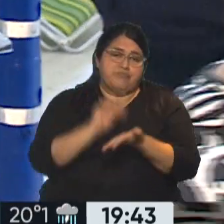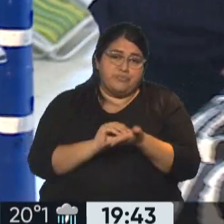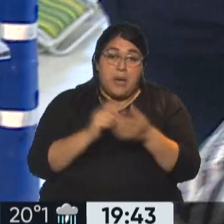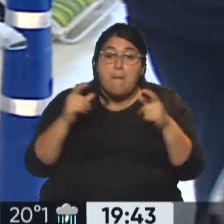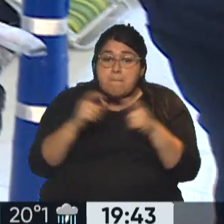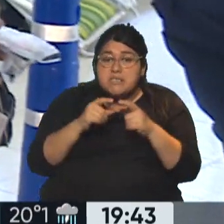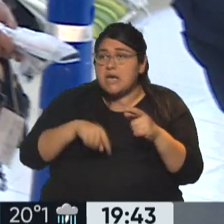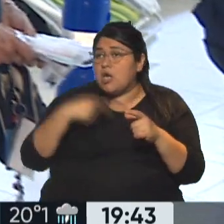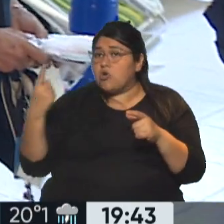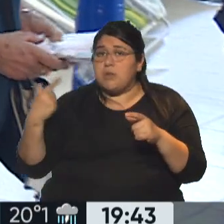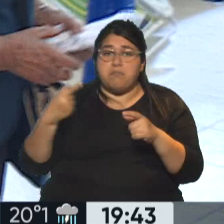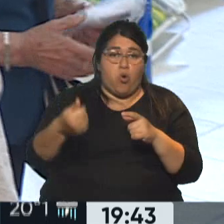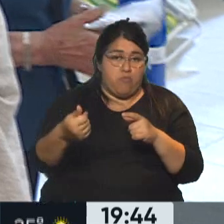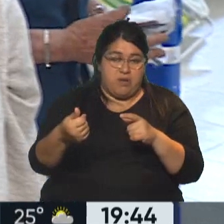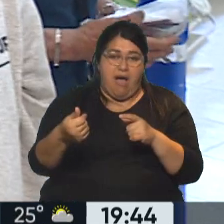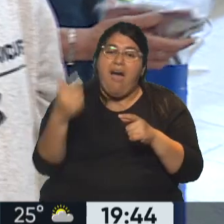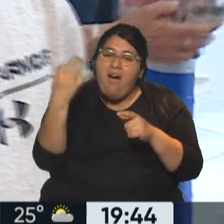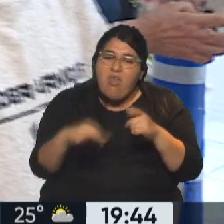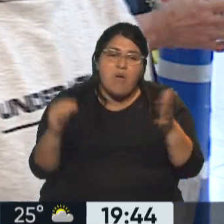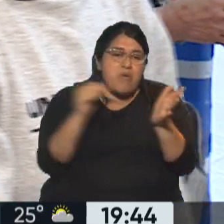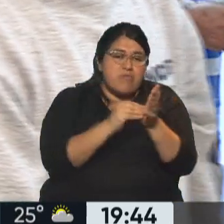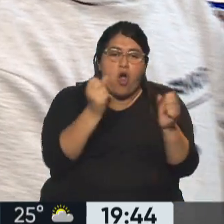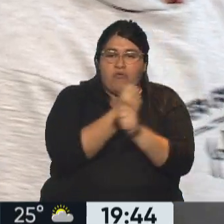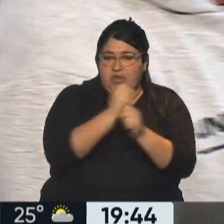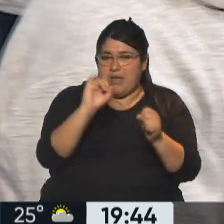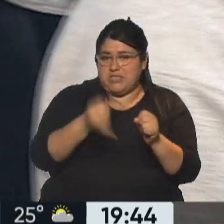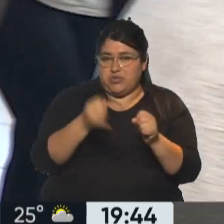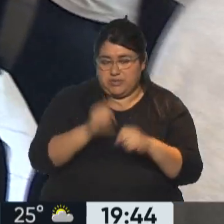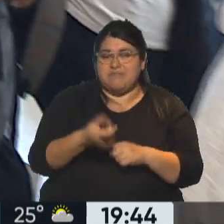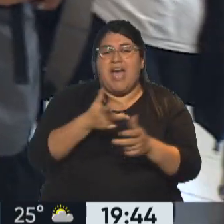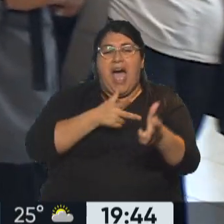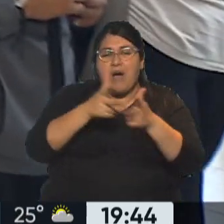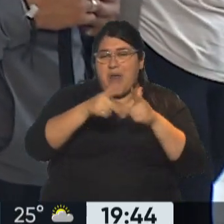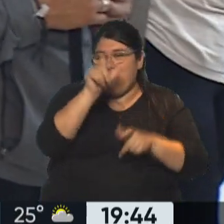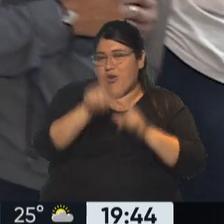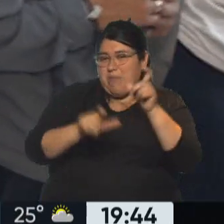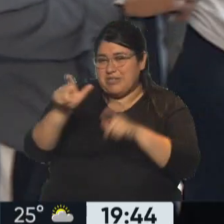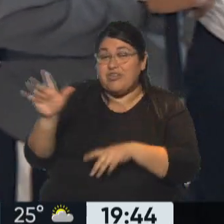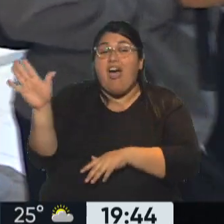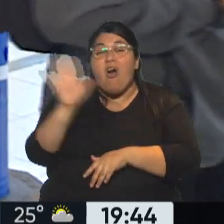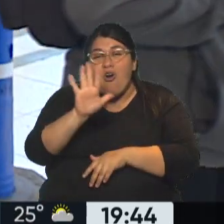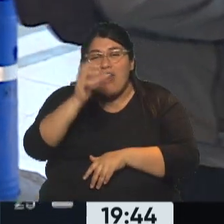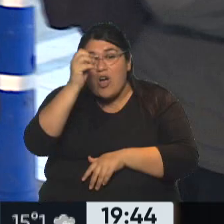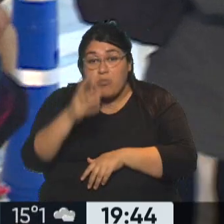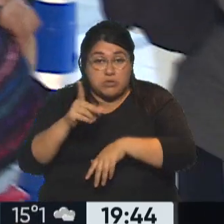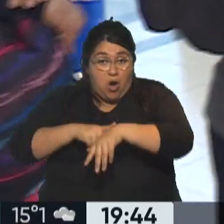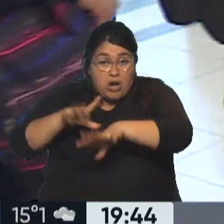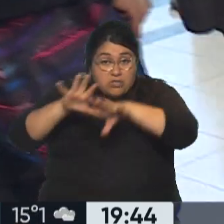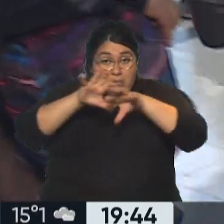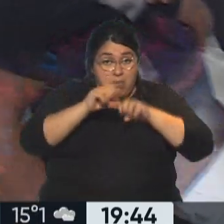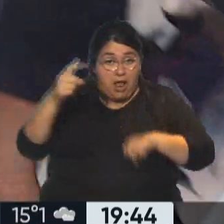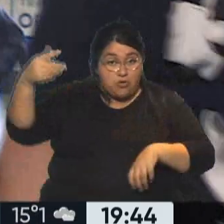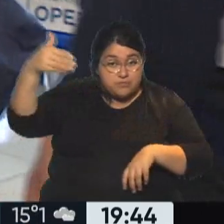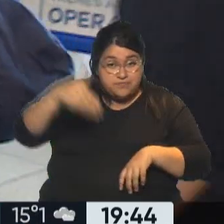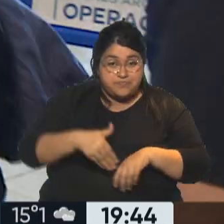puede comprar cualquier persona que venga aquí. Pero si me acompañan, hablamos un poco con la gente. Hola, ¿cómo estás? ¿Estás desde muy temprano?